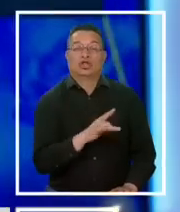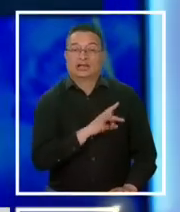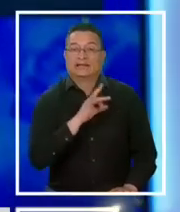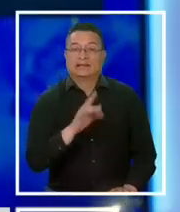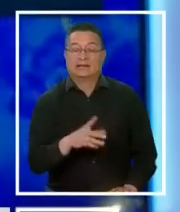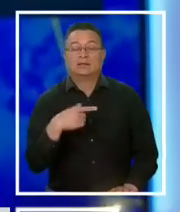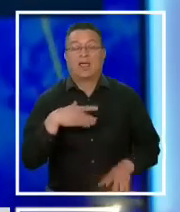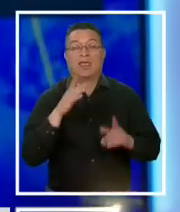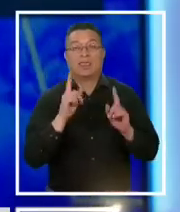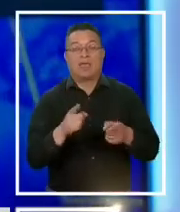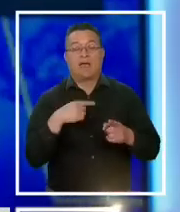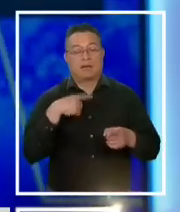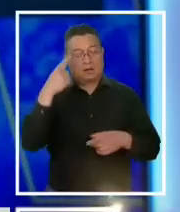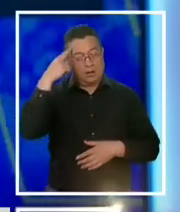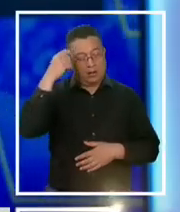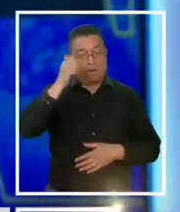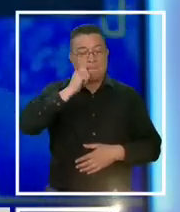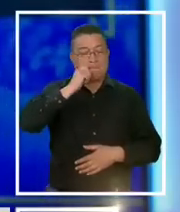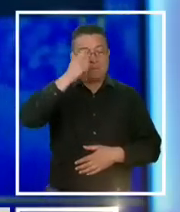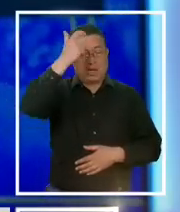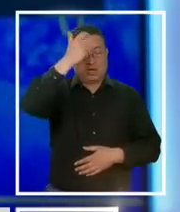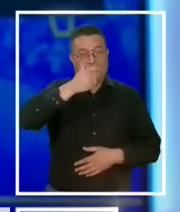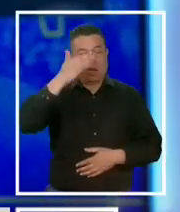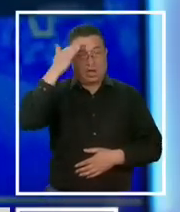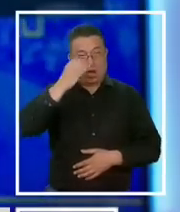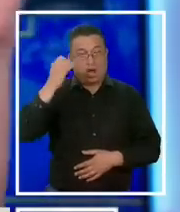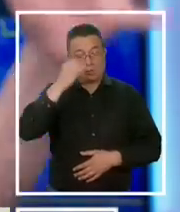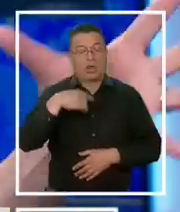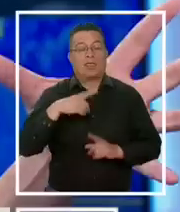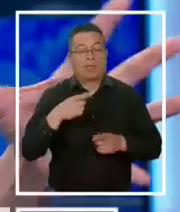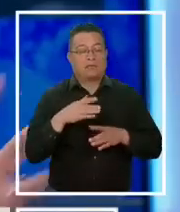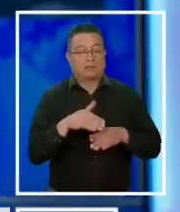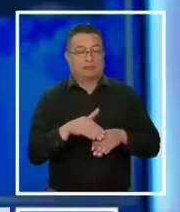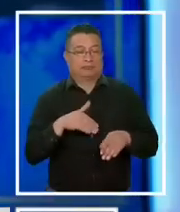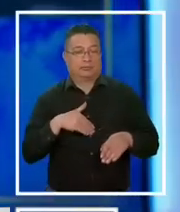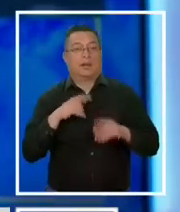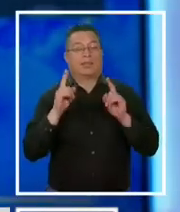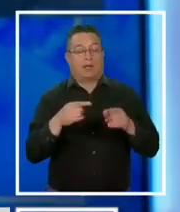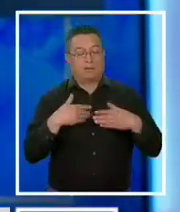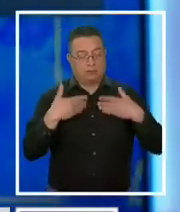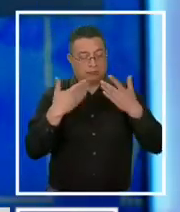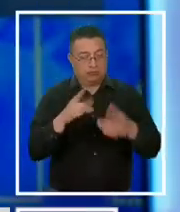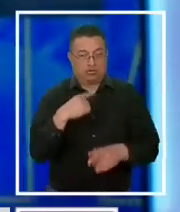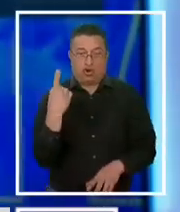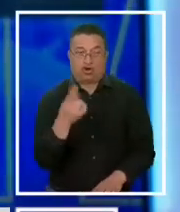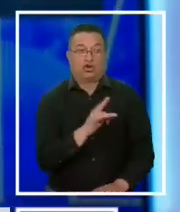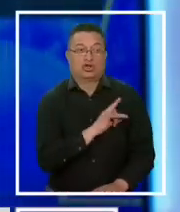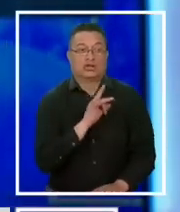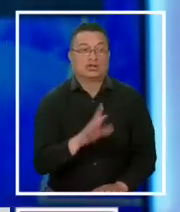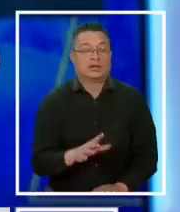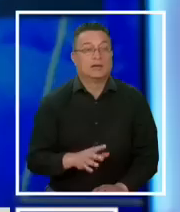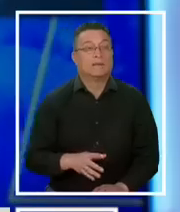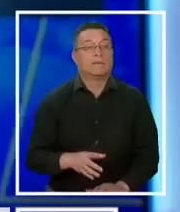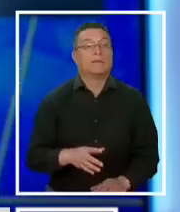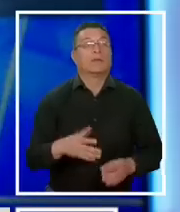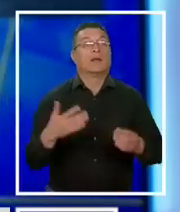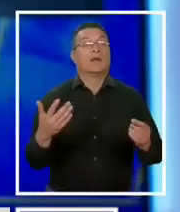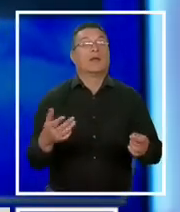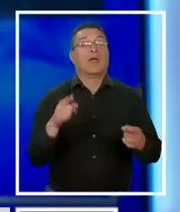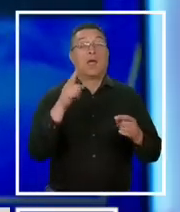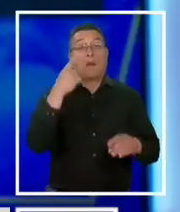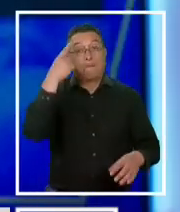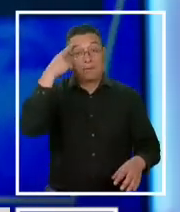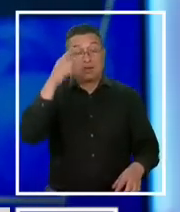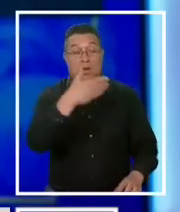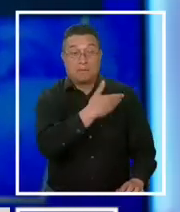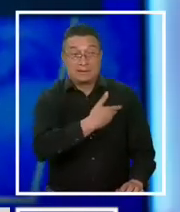él tiene que dejar por sus personalísimas apreciaciones y ponerse al servicio de la nación completa totalmente acuerdo pero el